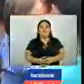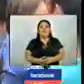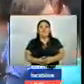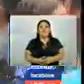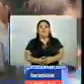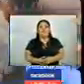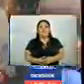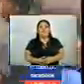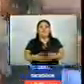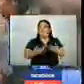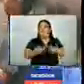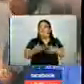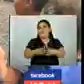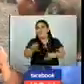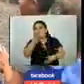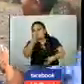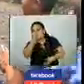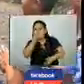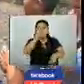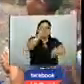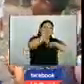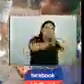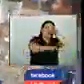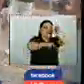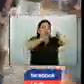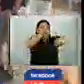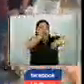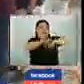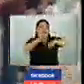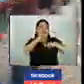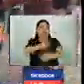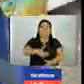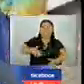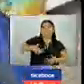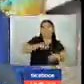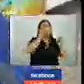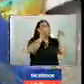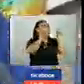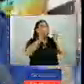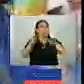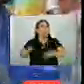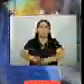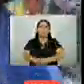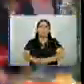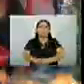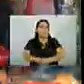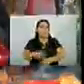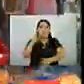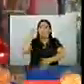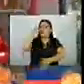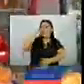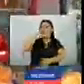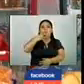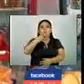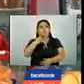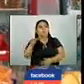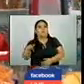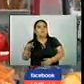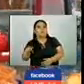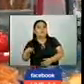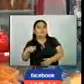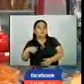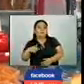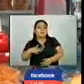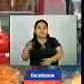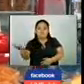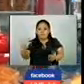Las ruedas y los bocadillos también son un motivo para distraerse. Pues todo está muy bonito y invito al